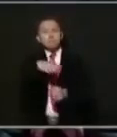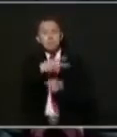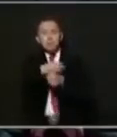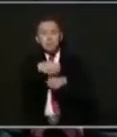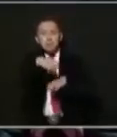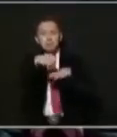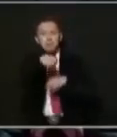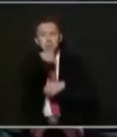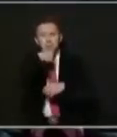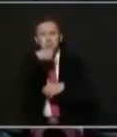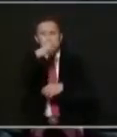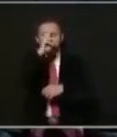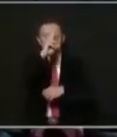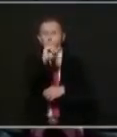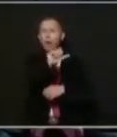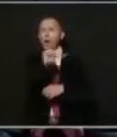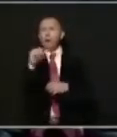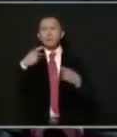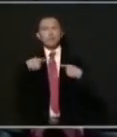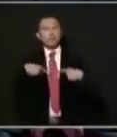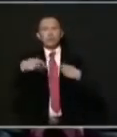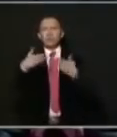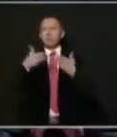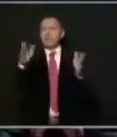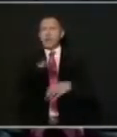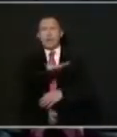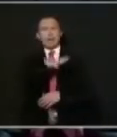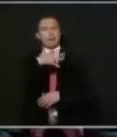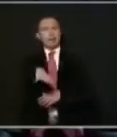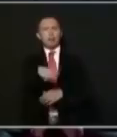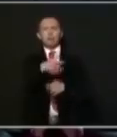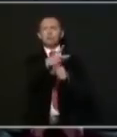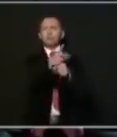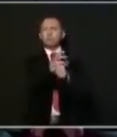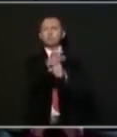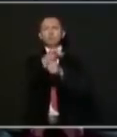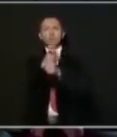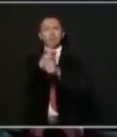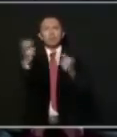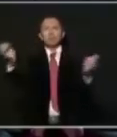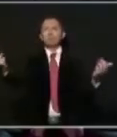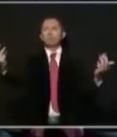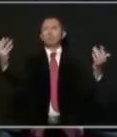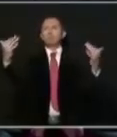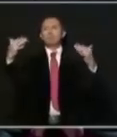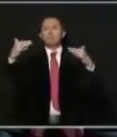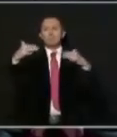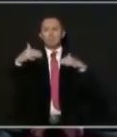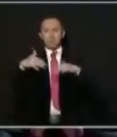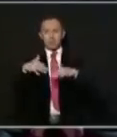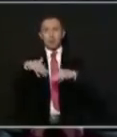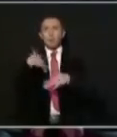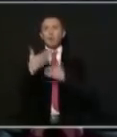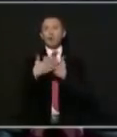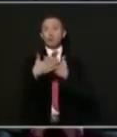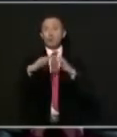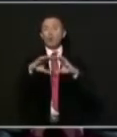en general, para la celebración de un congreso en el